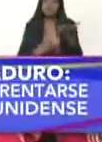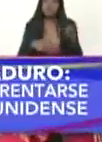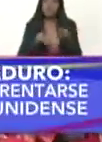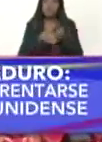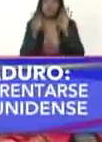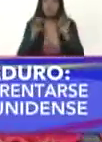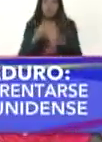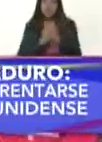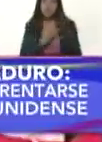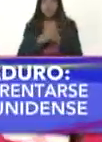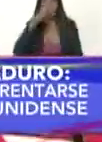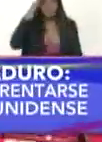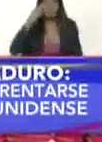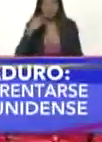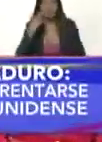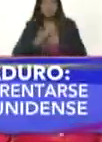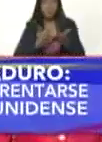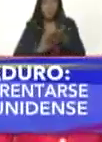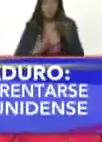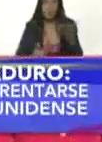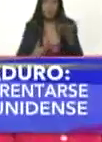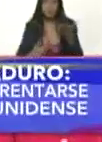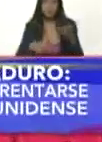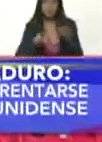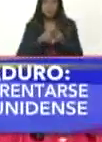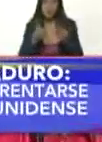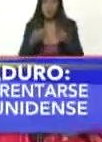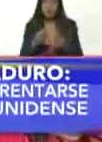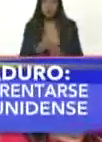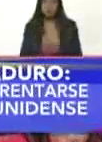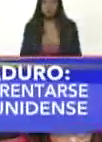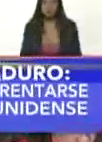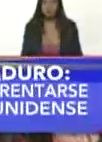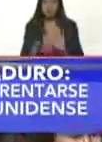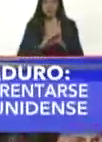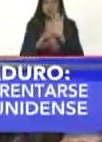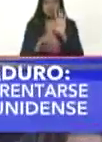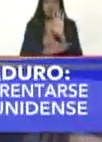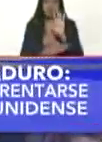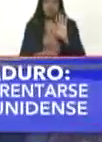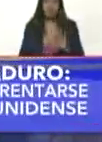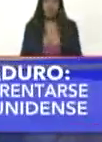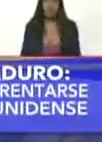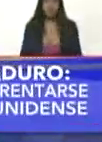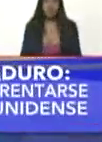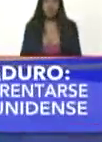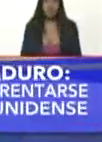a la Universidad Militar Bolivariana hacer un concurso